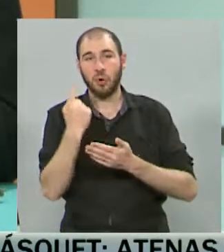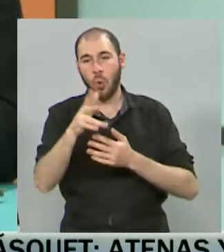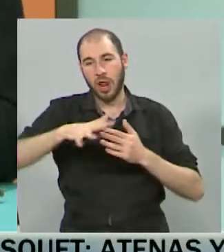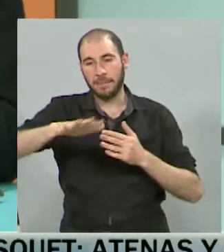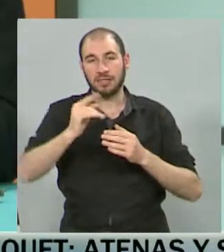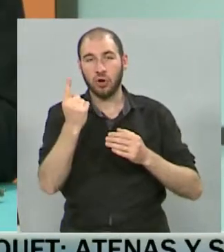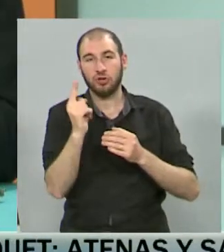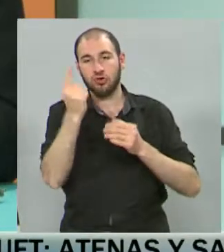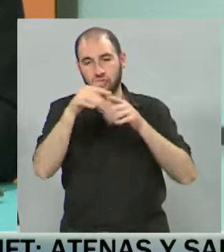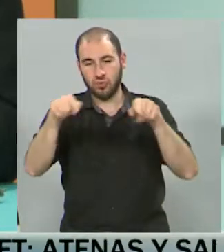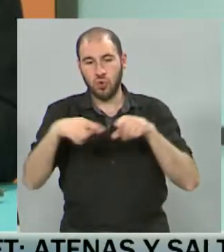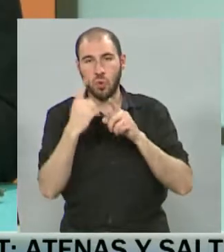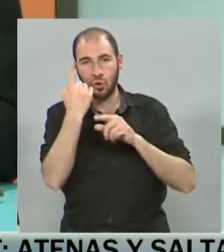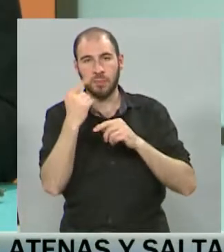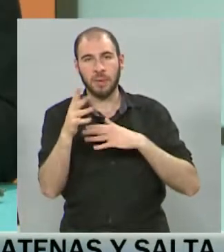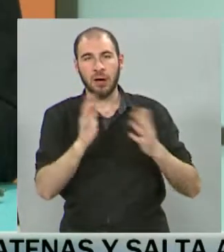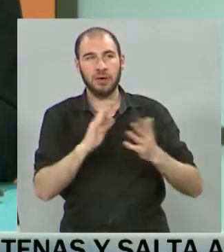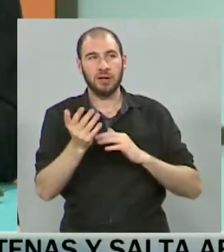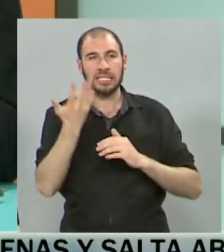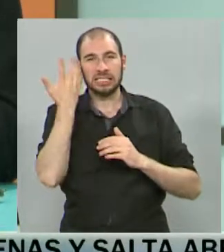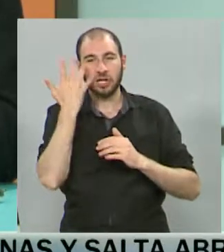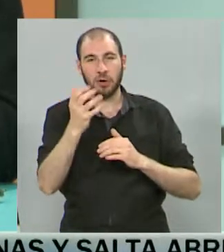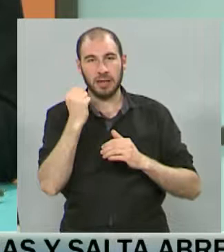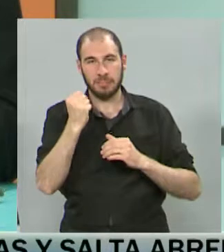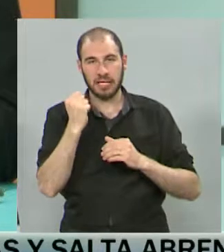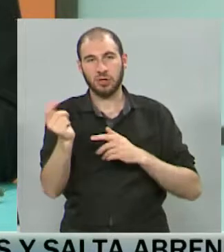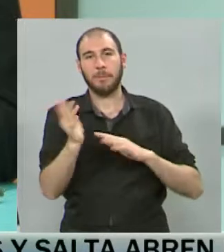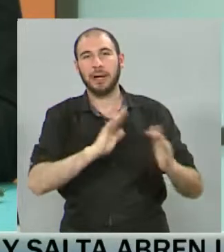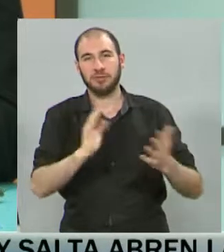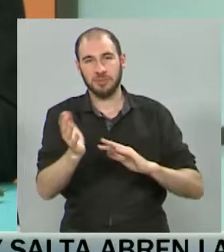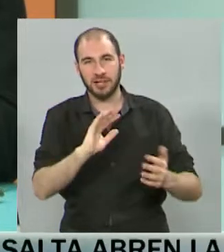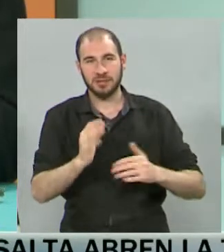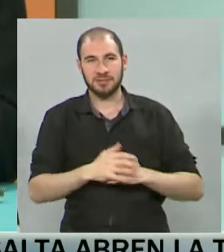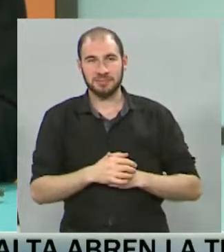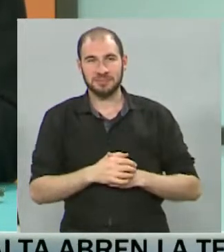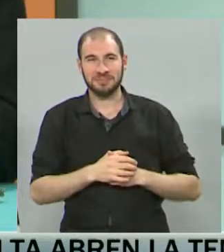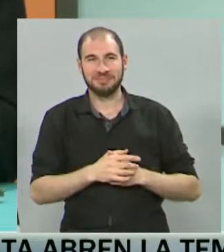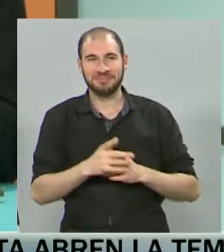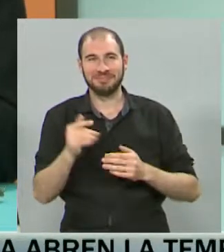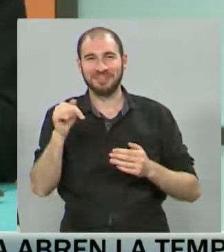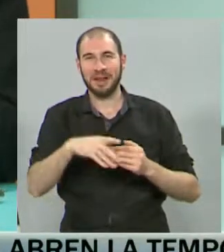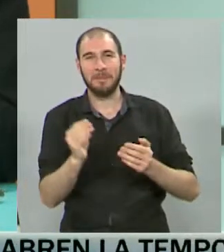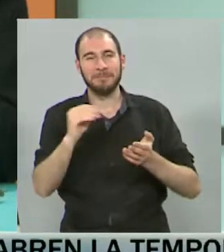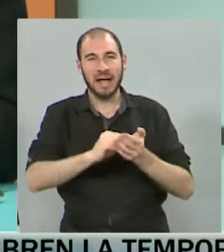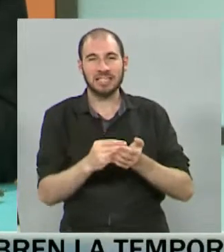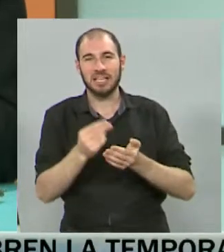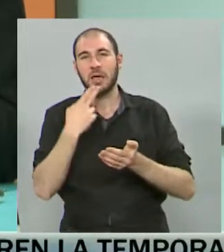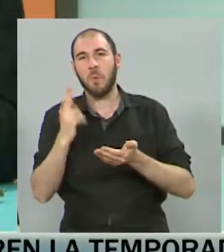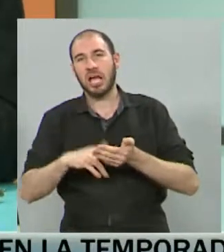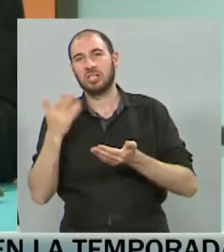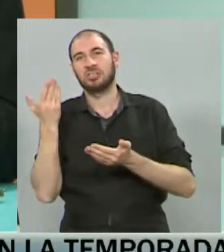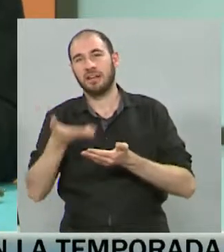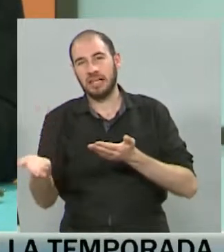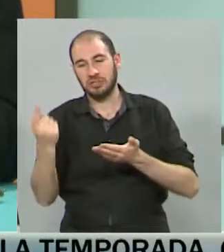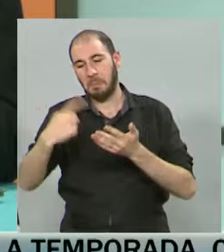o un monoambiente, están en el orden de los 5.000 pesos aproximadamente. A eso hay que sumarle las expensas, con lo